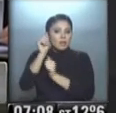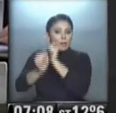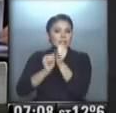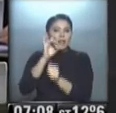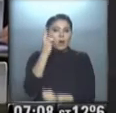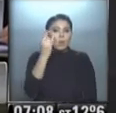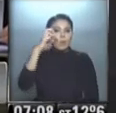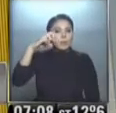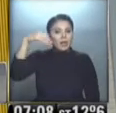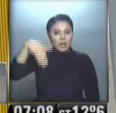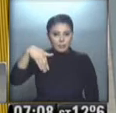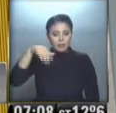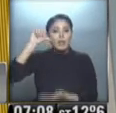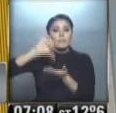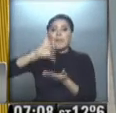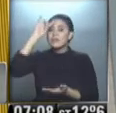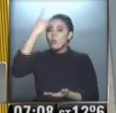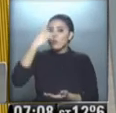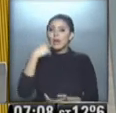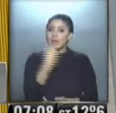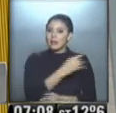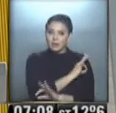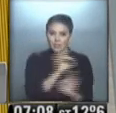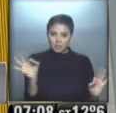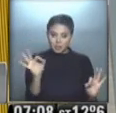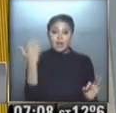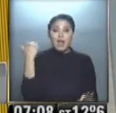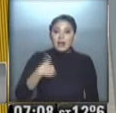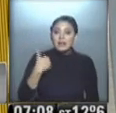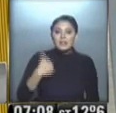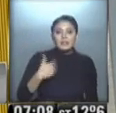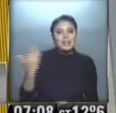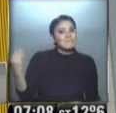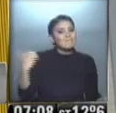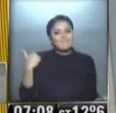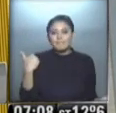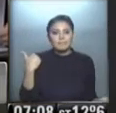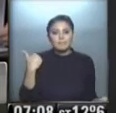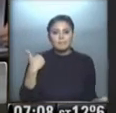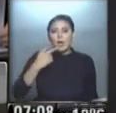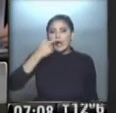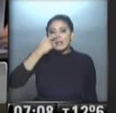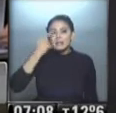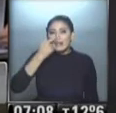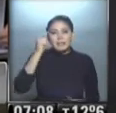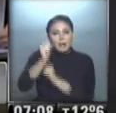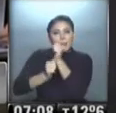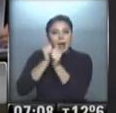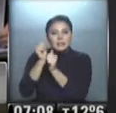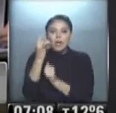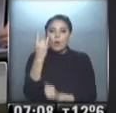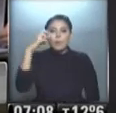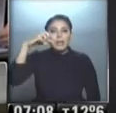UPM. Uruguay no respondió. La Argentina lamenta que los intereses de la empresa